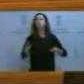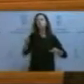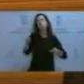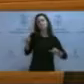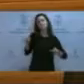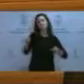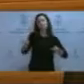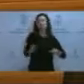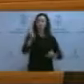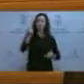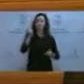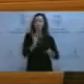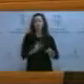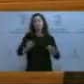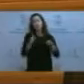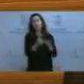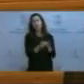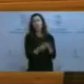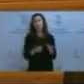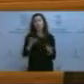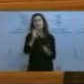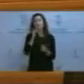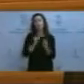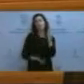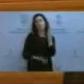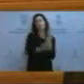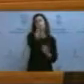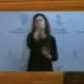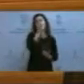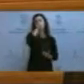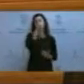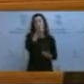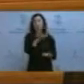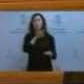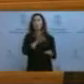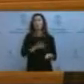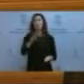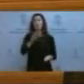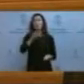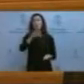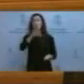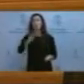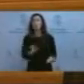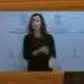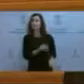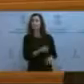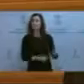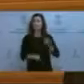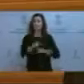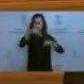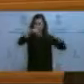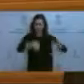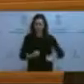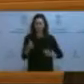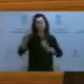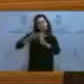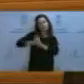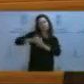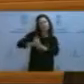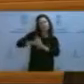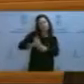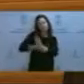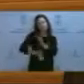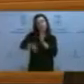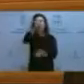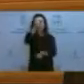que casualmente también era secretario general de la FSA cuando sucedió el caso Villa, debería estar hoy aquí dando explicaciones minuciosas